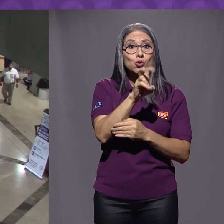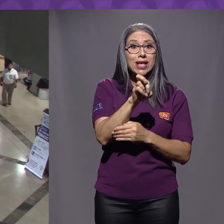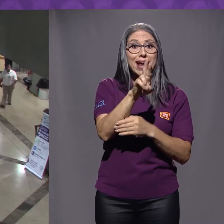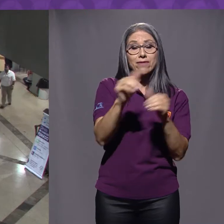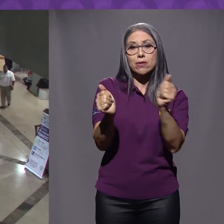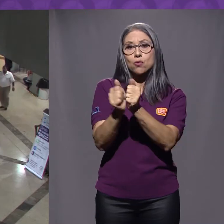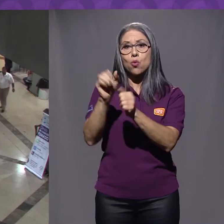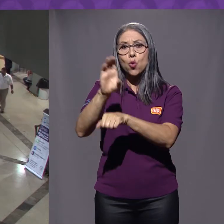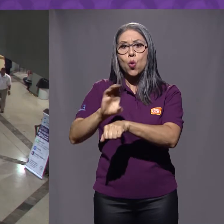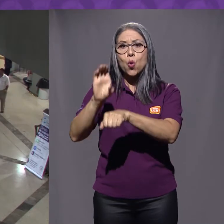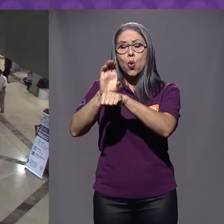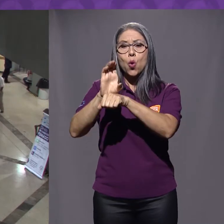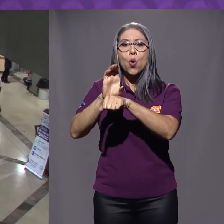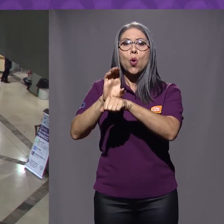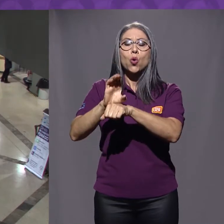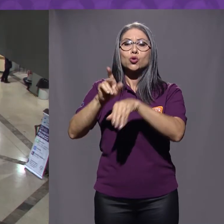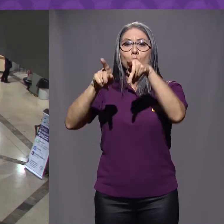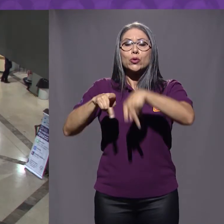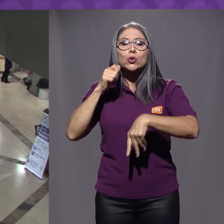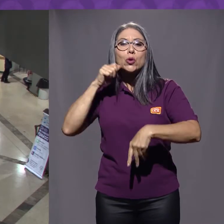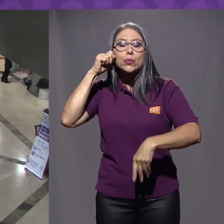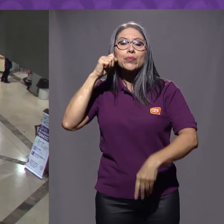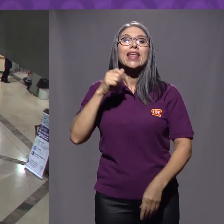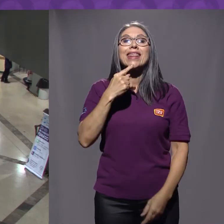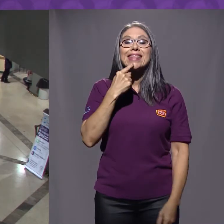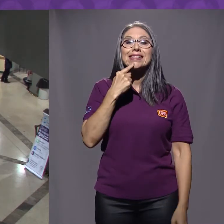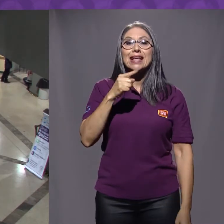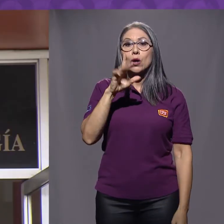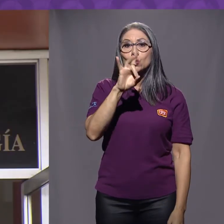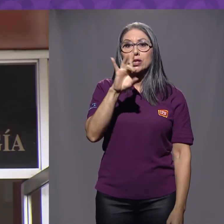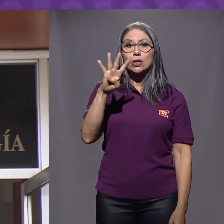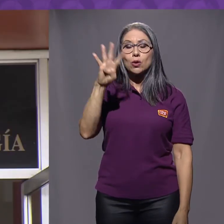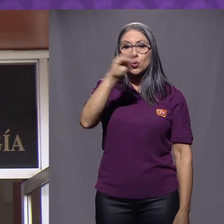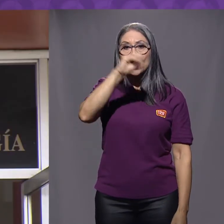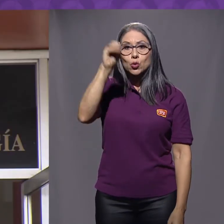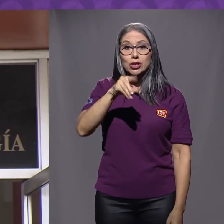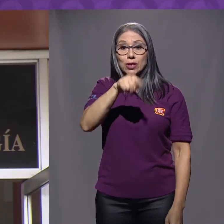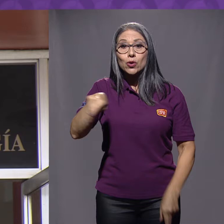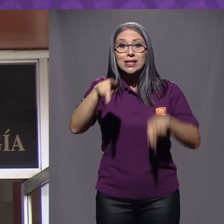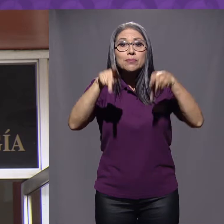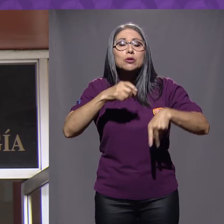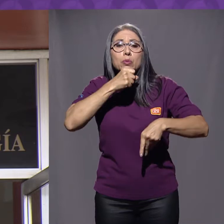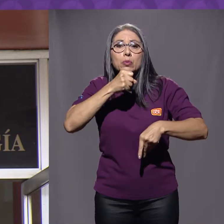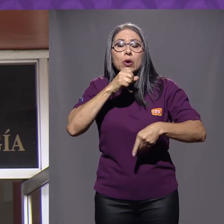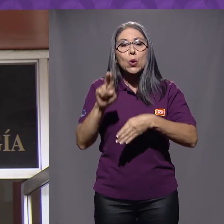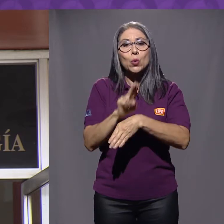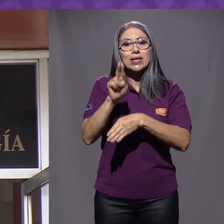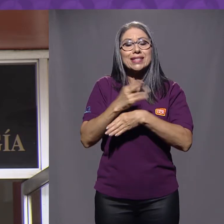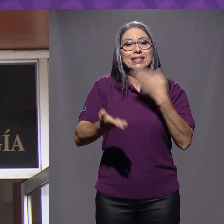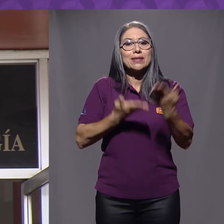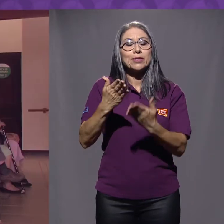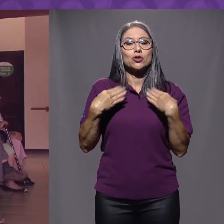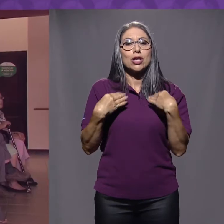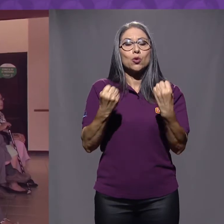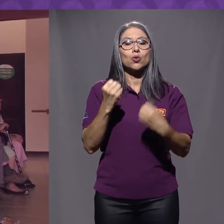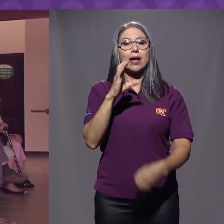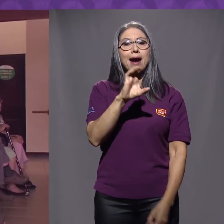y CONAPAM demuestra que el 84% de esta población utiliza los servicios de salud de la